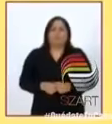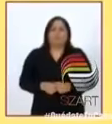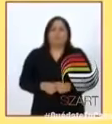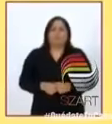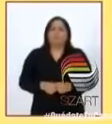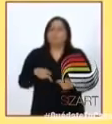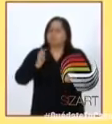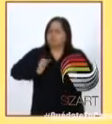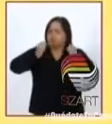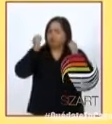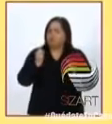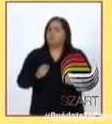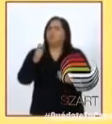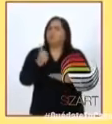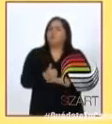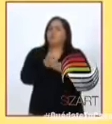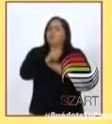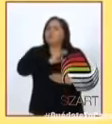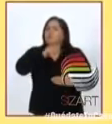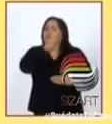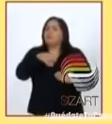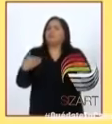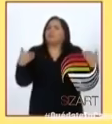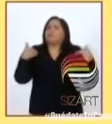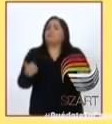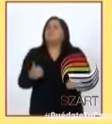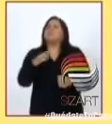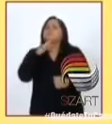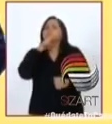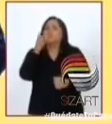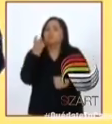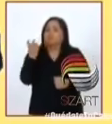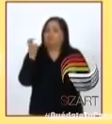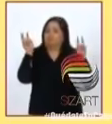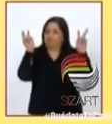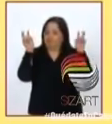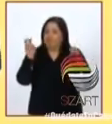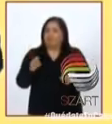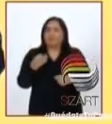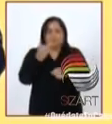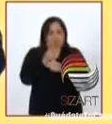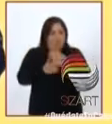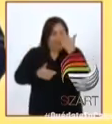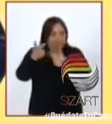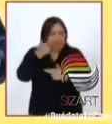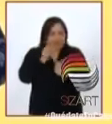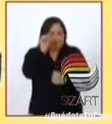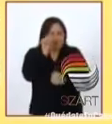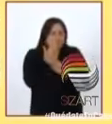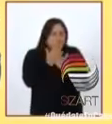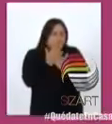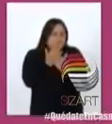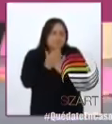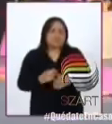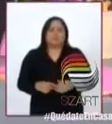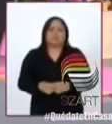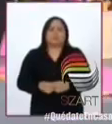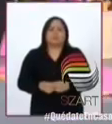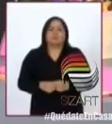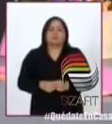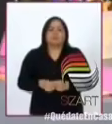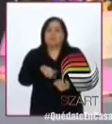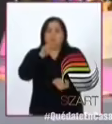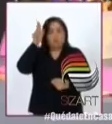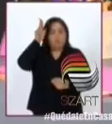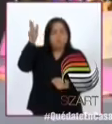Seguramente les ayudará a comprender mejor este tema. Regresamos en unos minutos. ¡Hola!